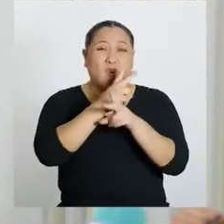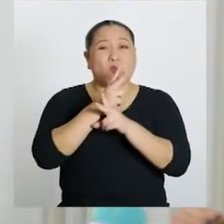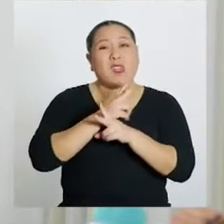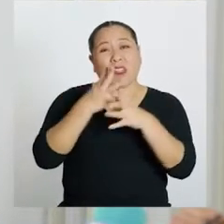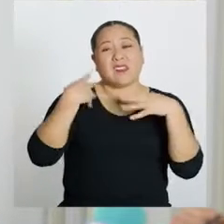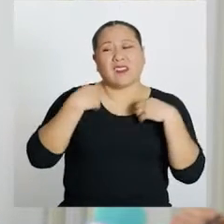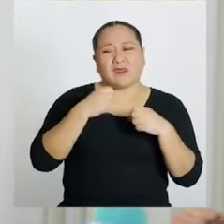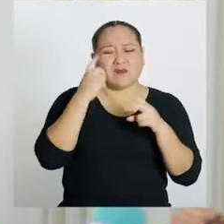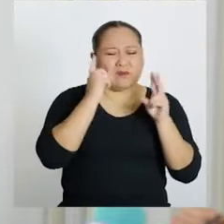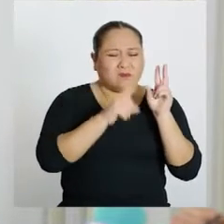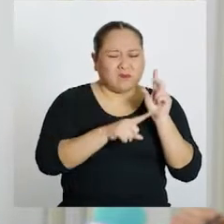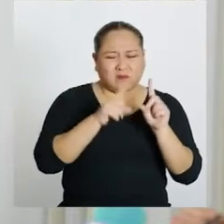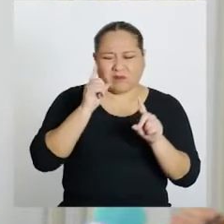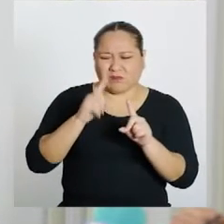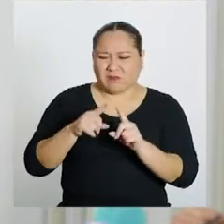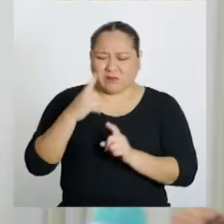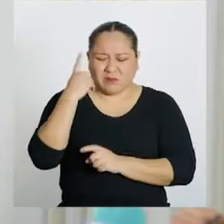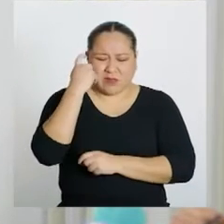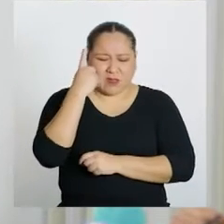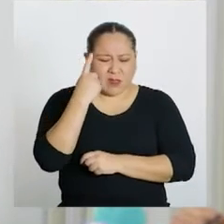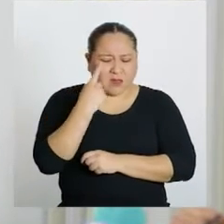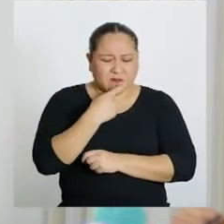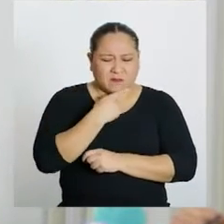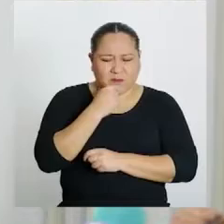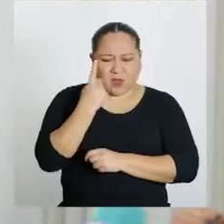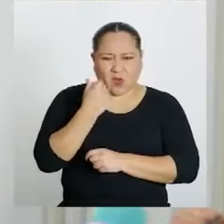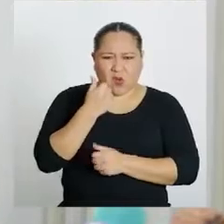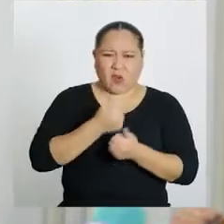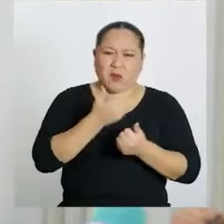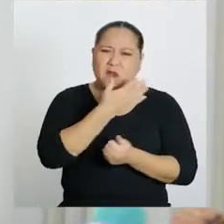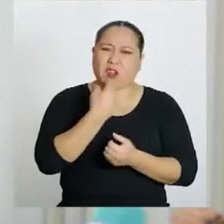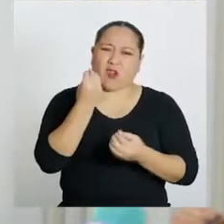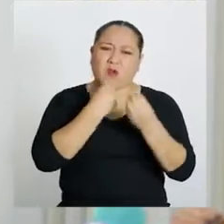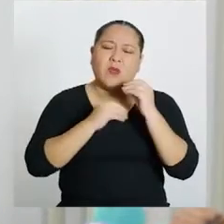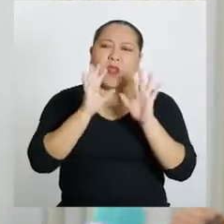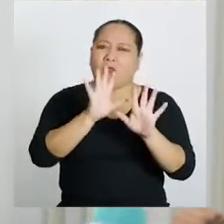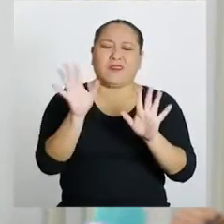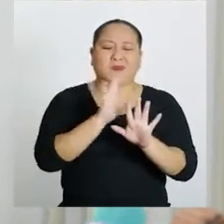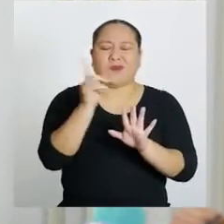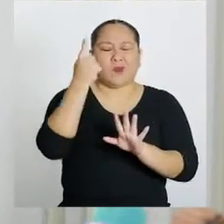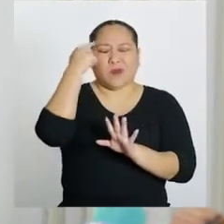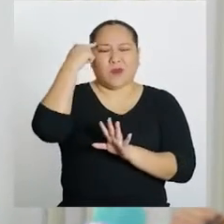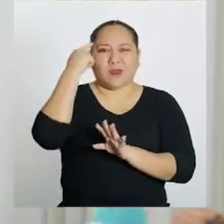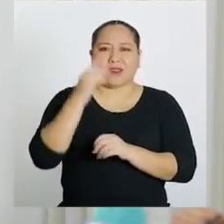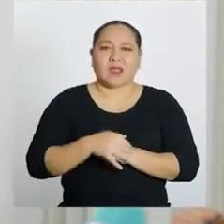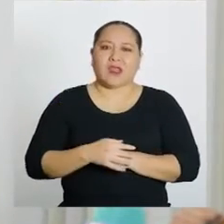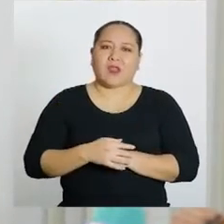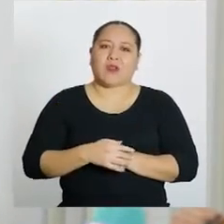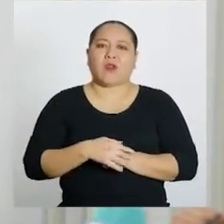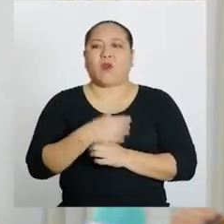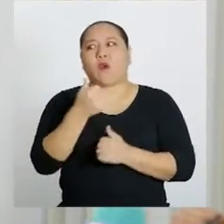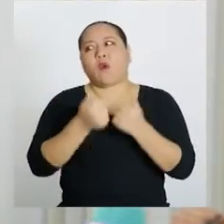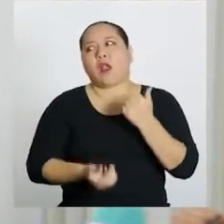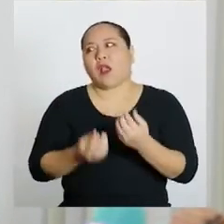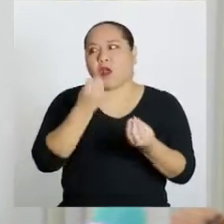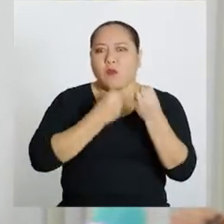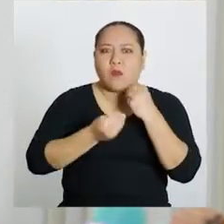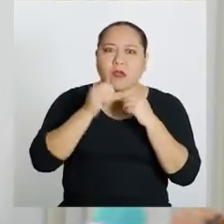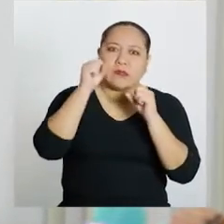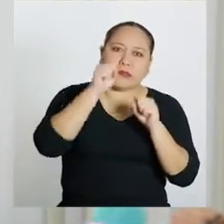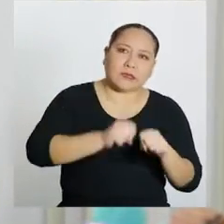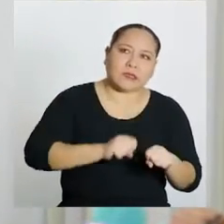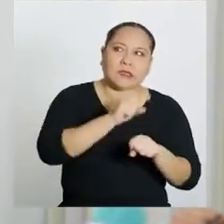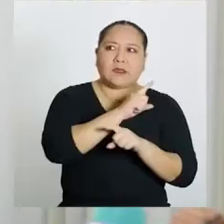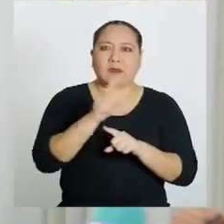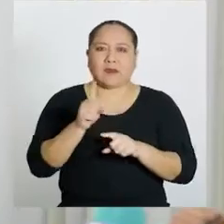me cuestiono más sobre qué será mejor comer. Pero bueno, no puedo pensar en con qué alimento recuperar